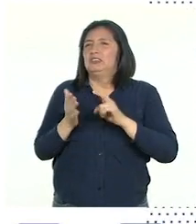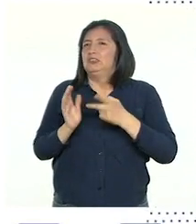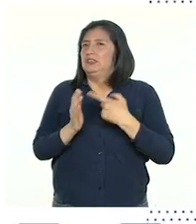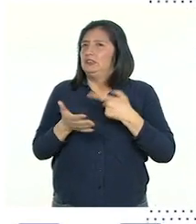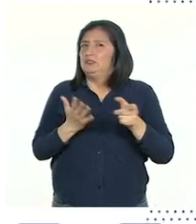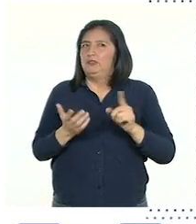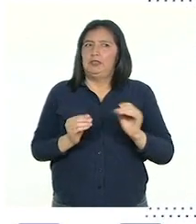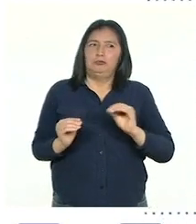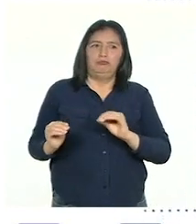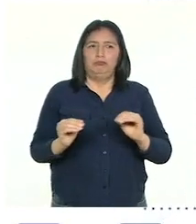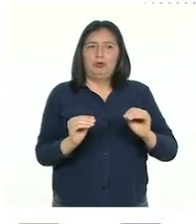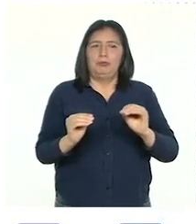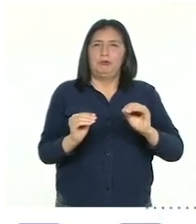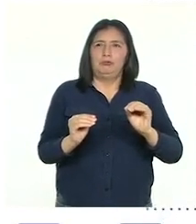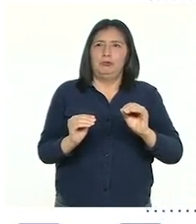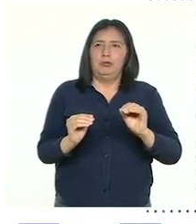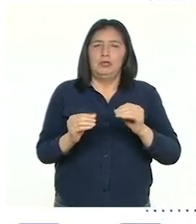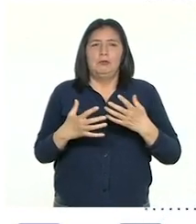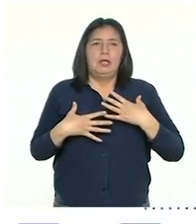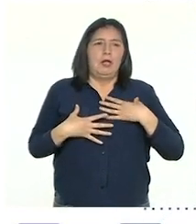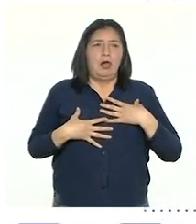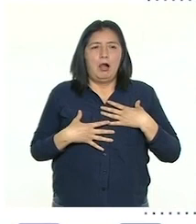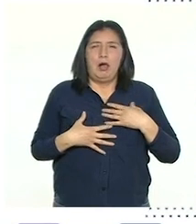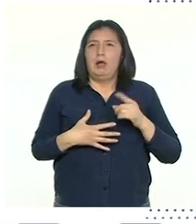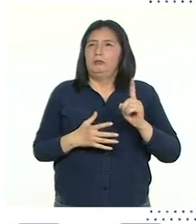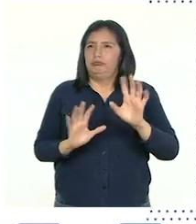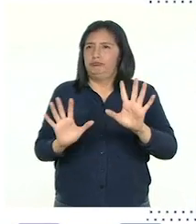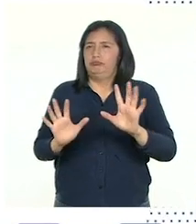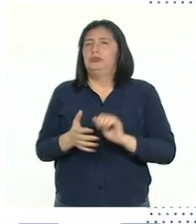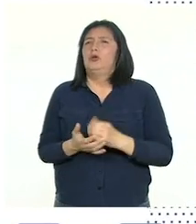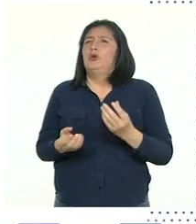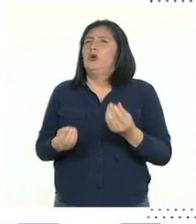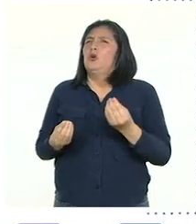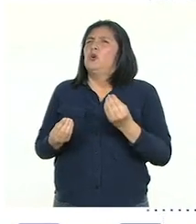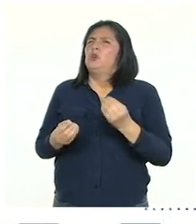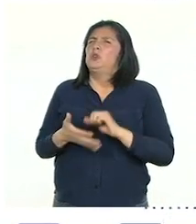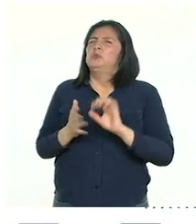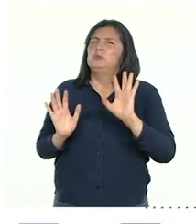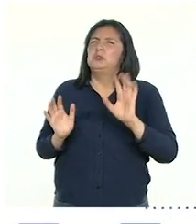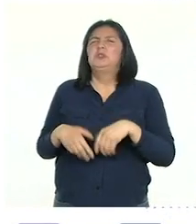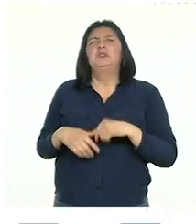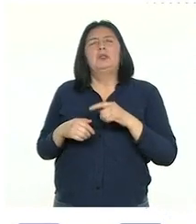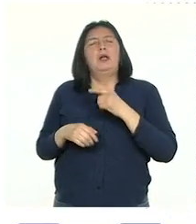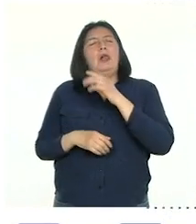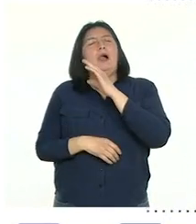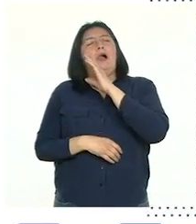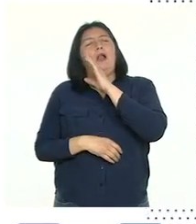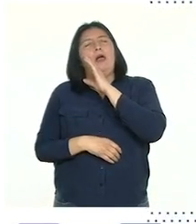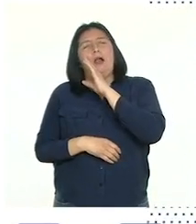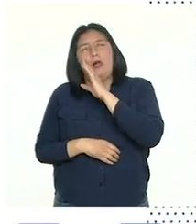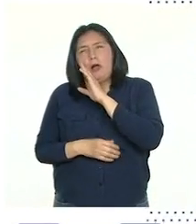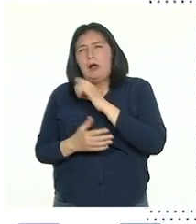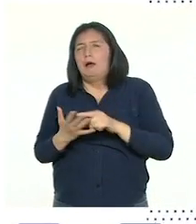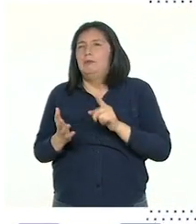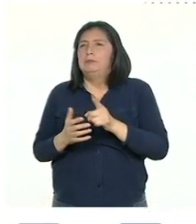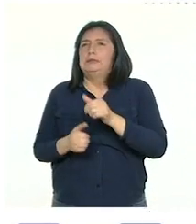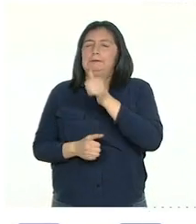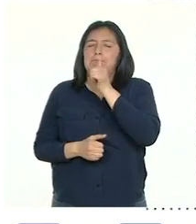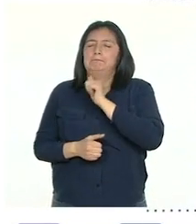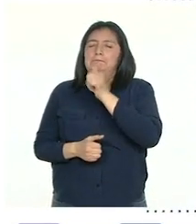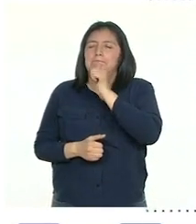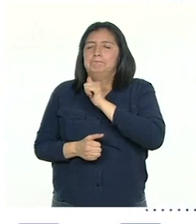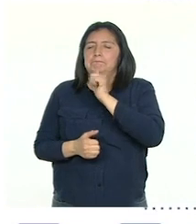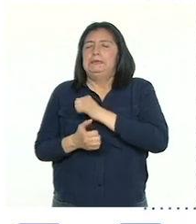reducen su actividad y su gasto de energía, como si entraran a un profundo sueño para soportar